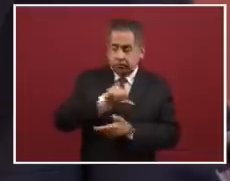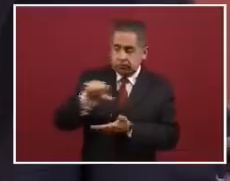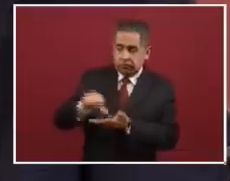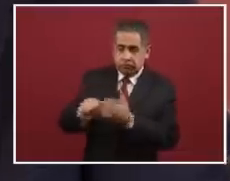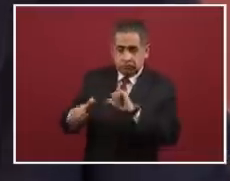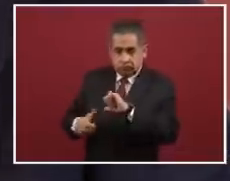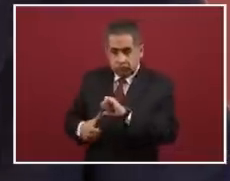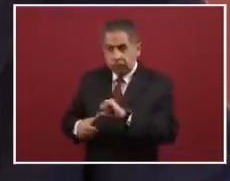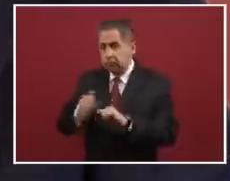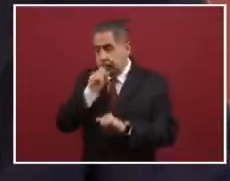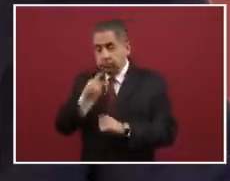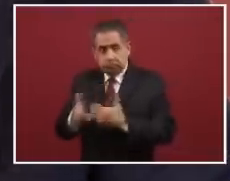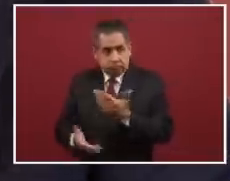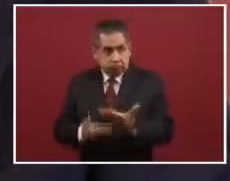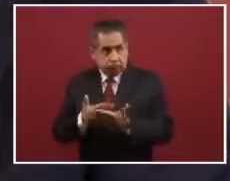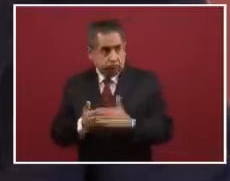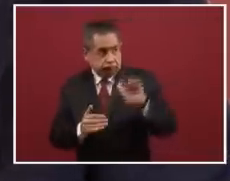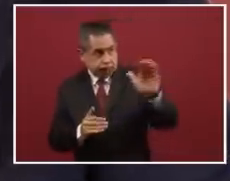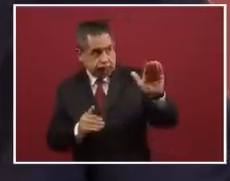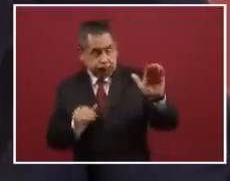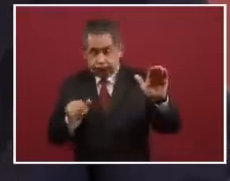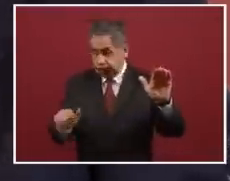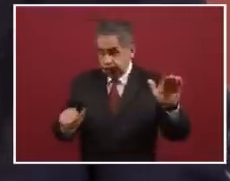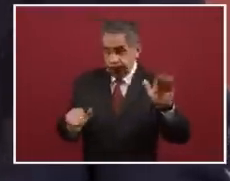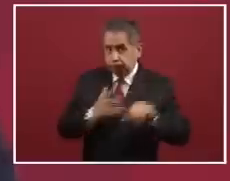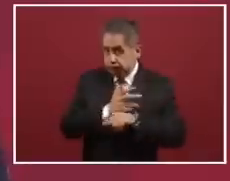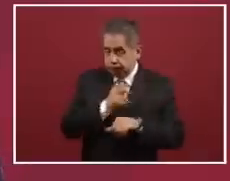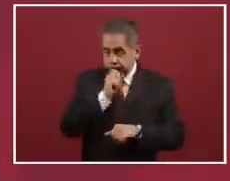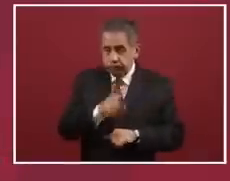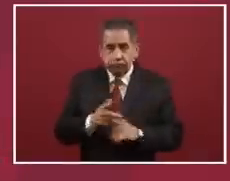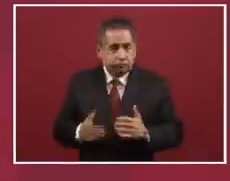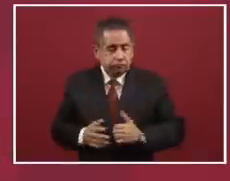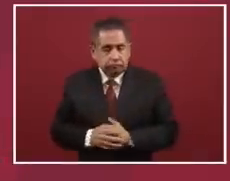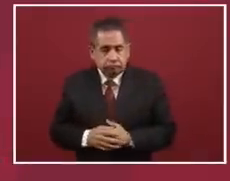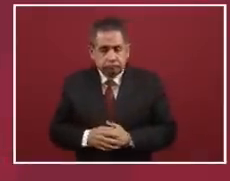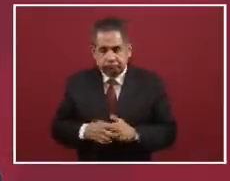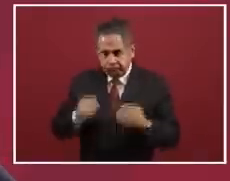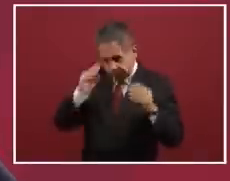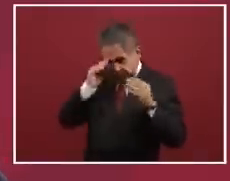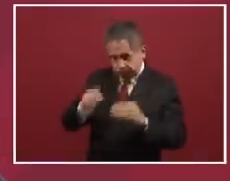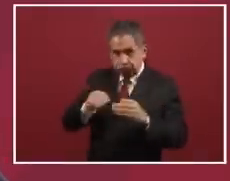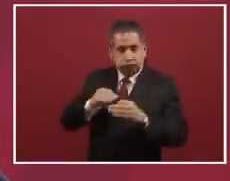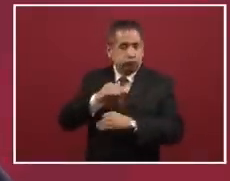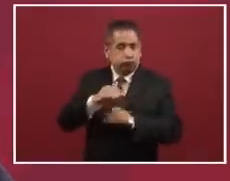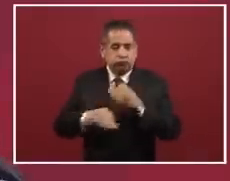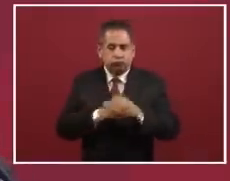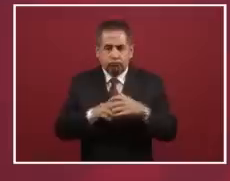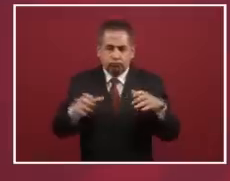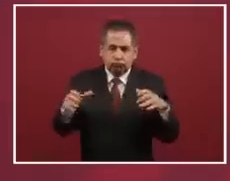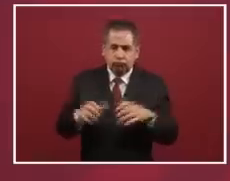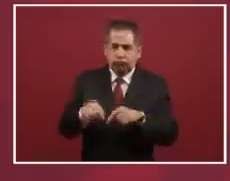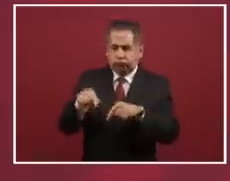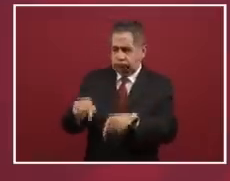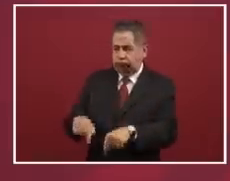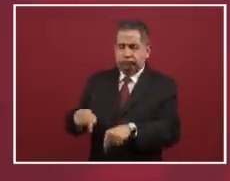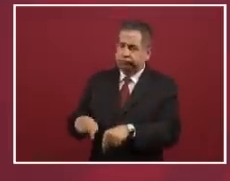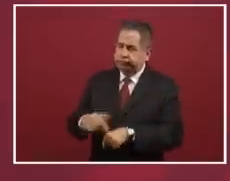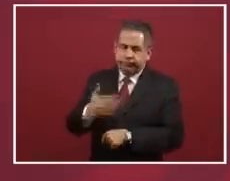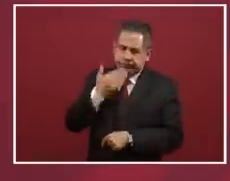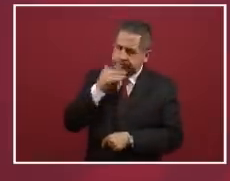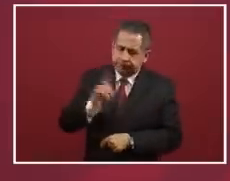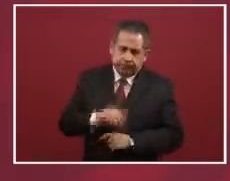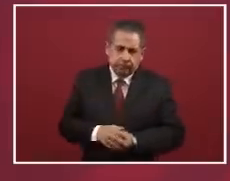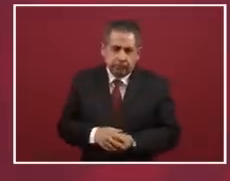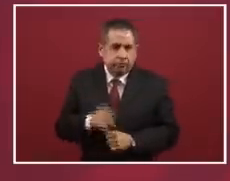y también se lo vamos a poner sobre la mesa de Estados Unidos, es que realmente nos aboquemos entre todos a desarmar ese tráfico. Esa